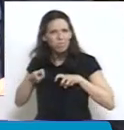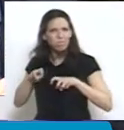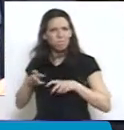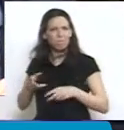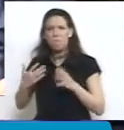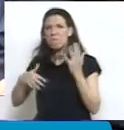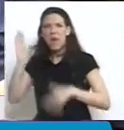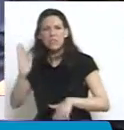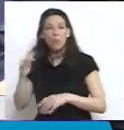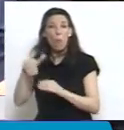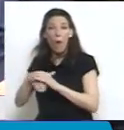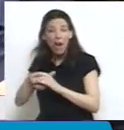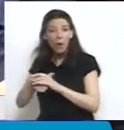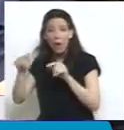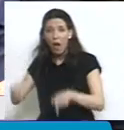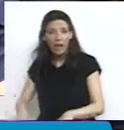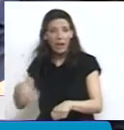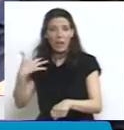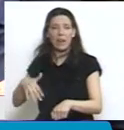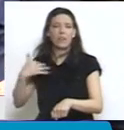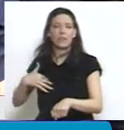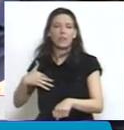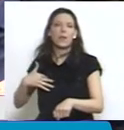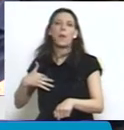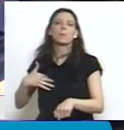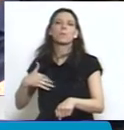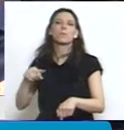la Argentina los bancos